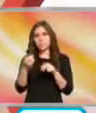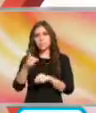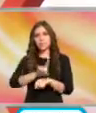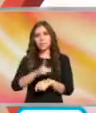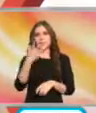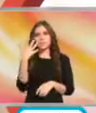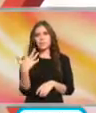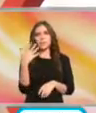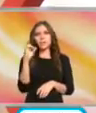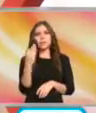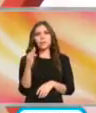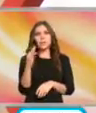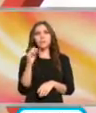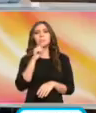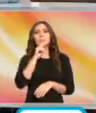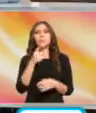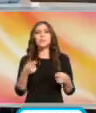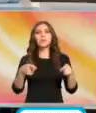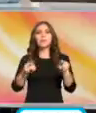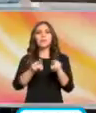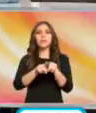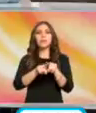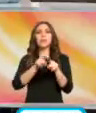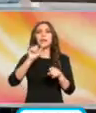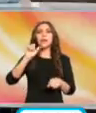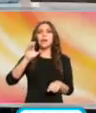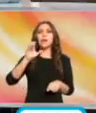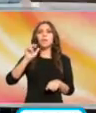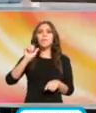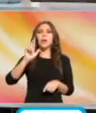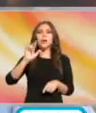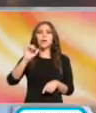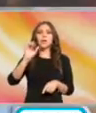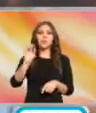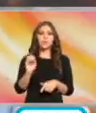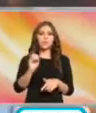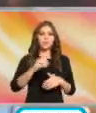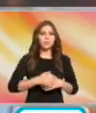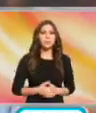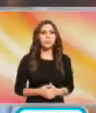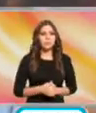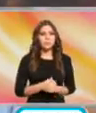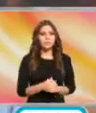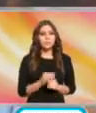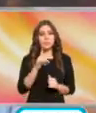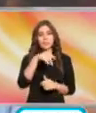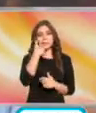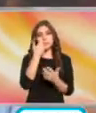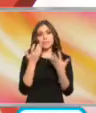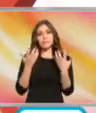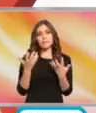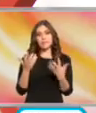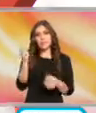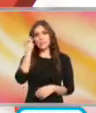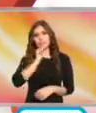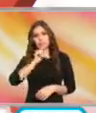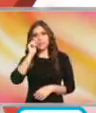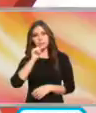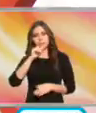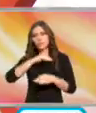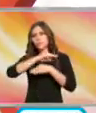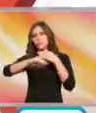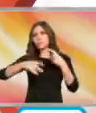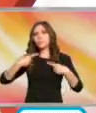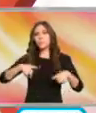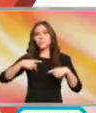porque corresponde al signo de Acuario. Ok. Y bueno, si algo anhelamos, si algo deseamos todos